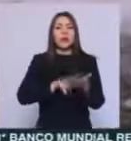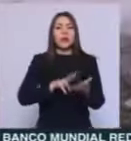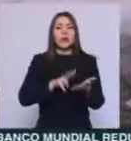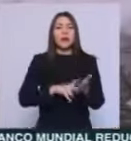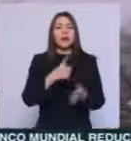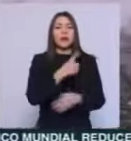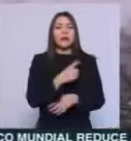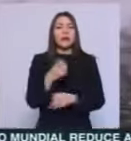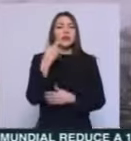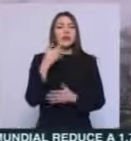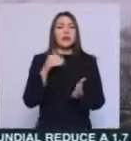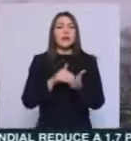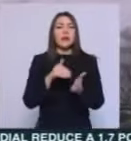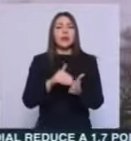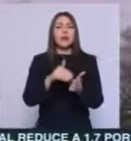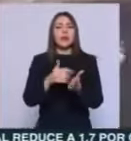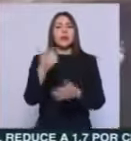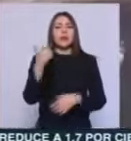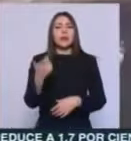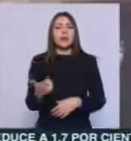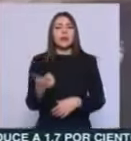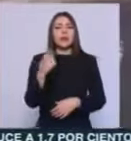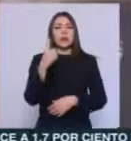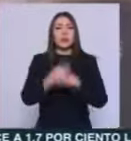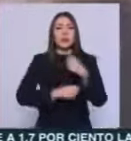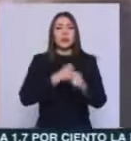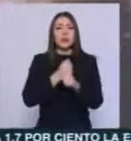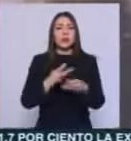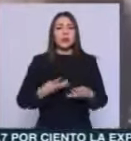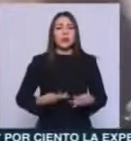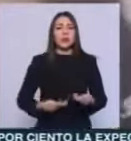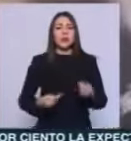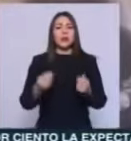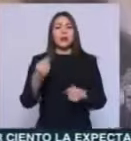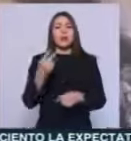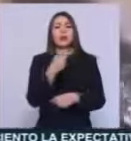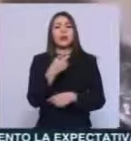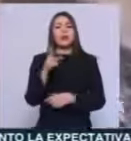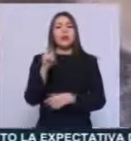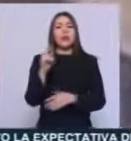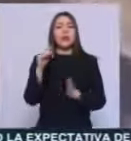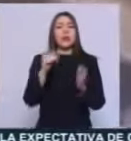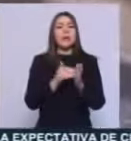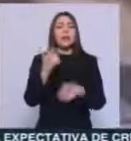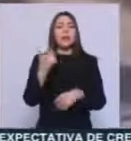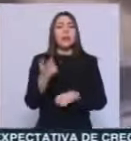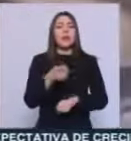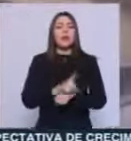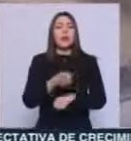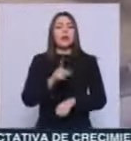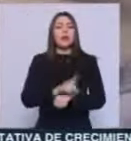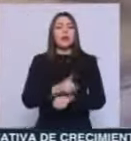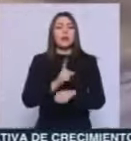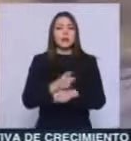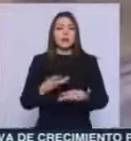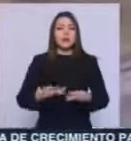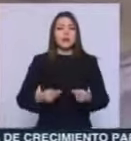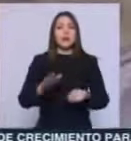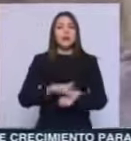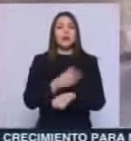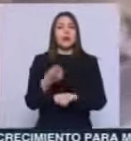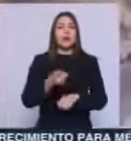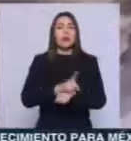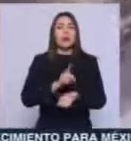al año, es decir, gasta 280,000 pesos diarios. Esto debido a que cada día se retiran